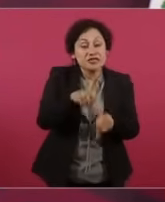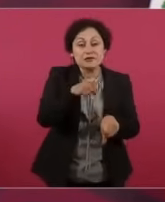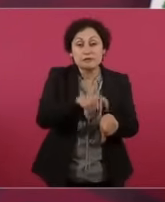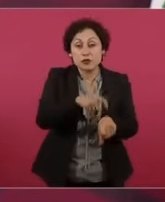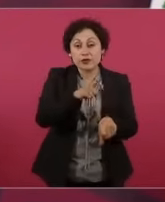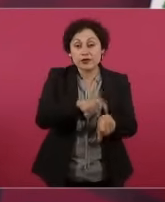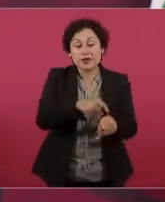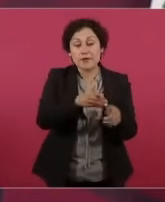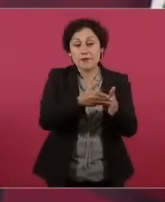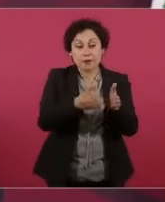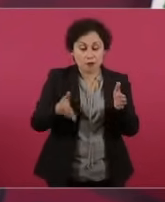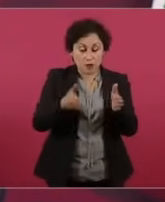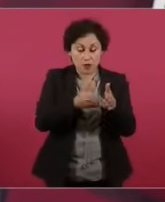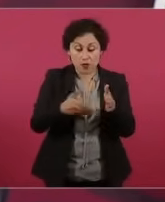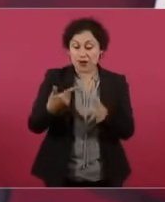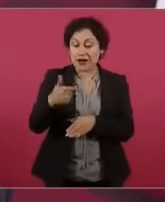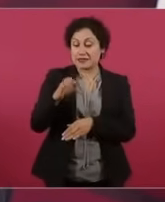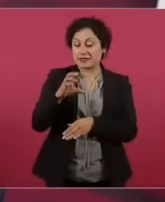bueno,